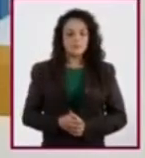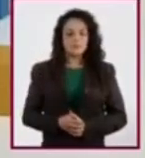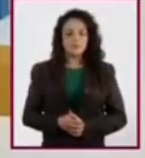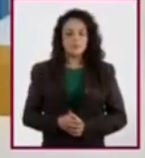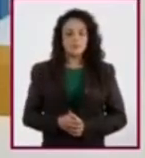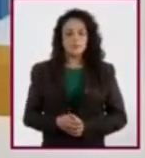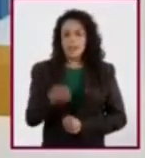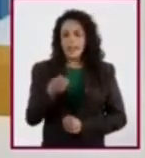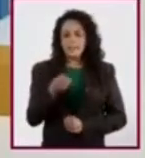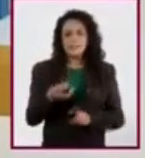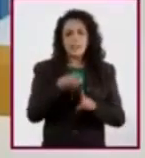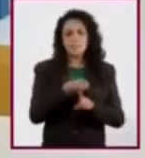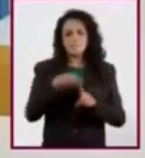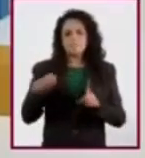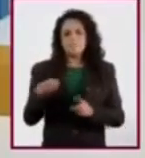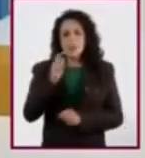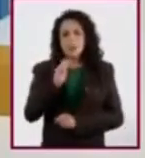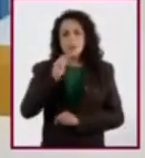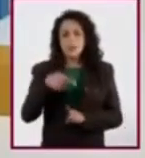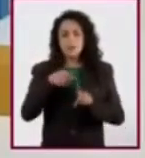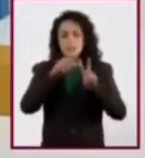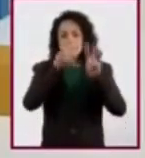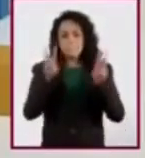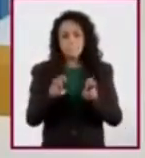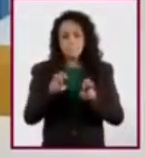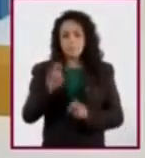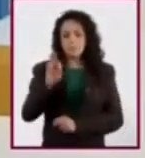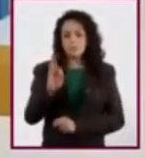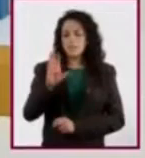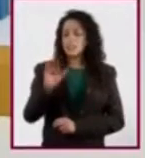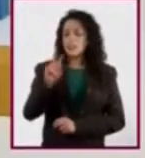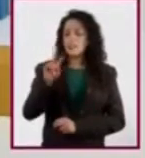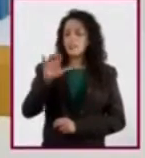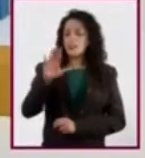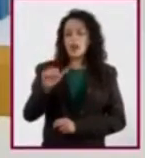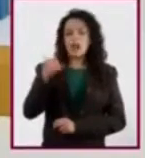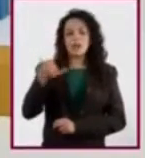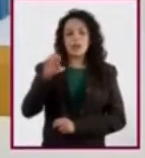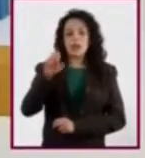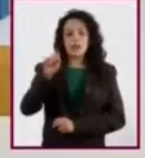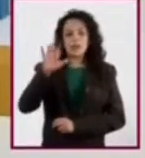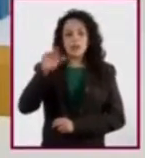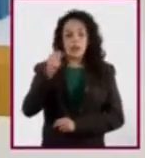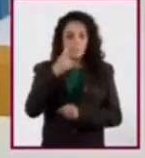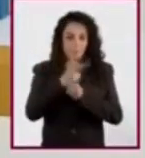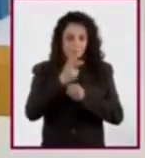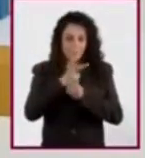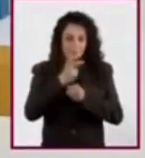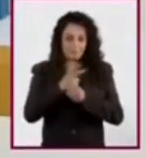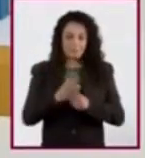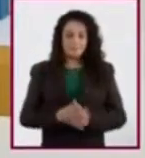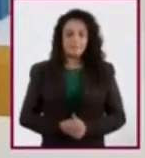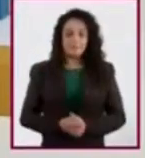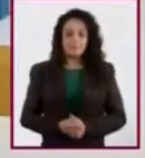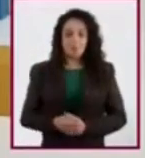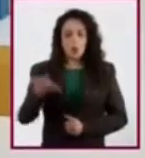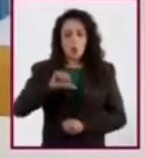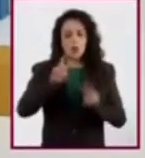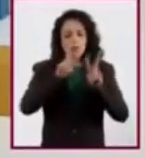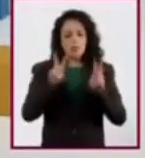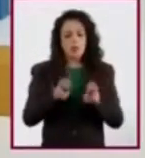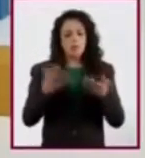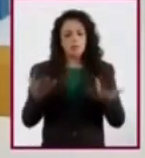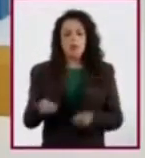acompaño en esta sesión de la asignatura Formación Cívica y Ética de segundo grado. El tema de hoy es